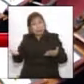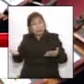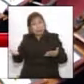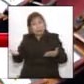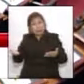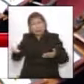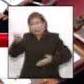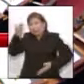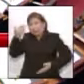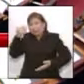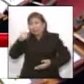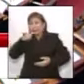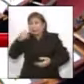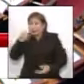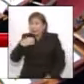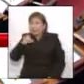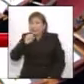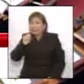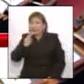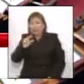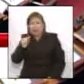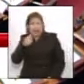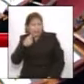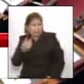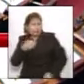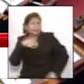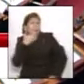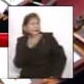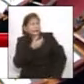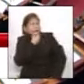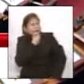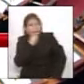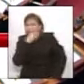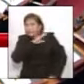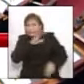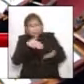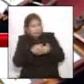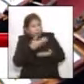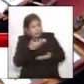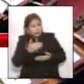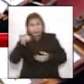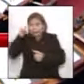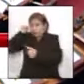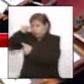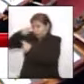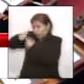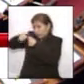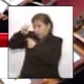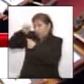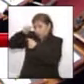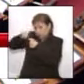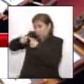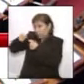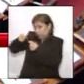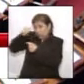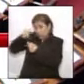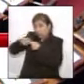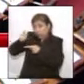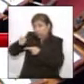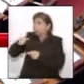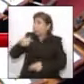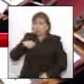Antonio Ceballos, lo que me dijiste una vez. Pero, presidente, esos son todos, todos. Acuérdate que... Me acuerdo perfectamente, me